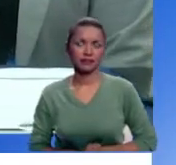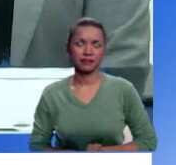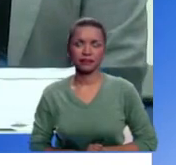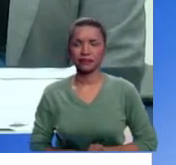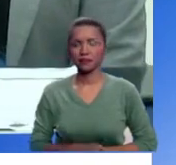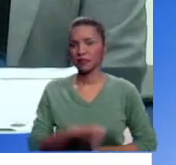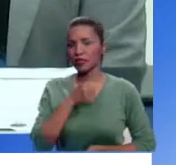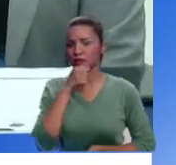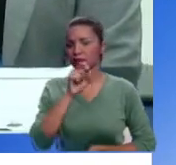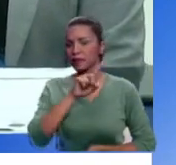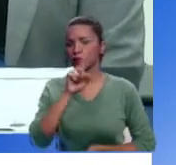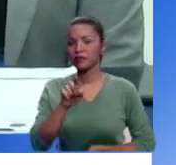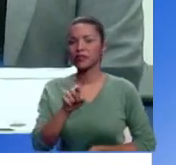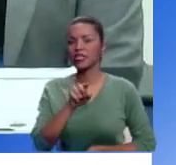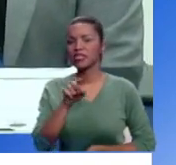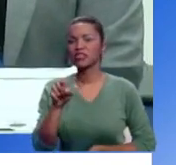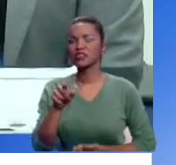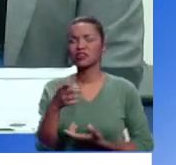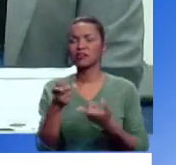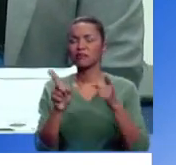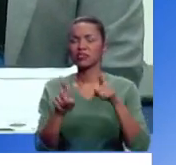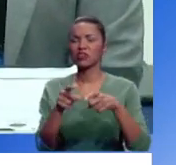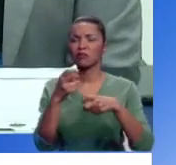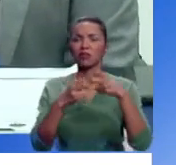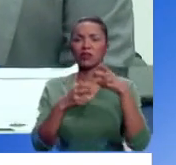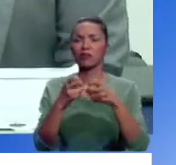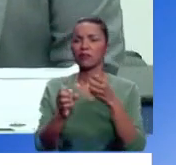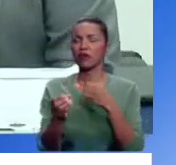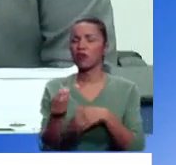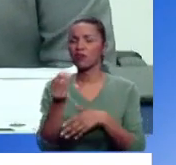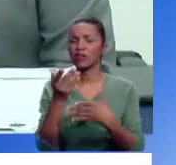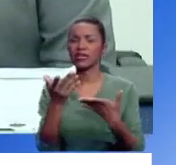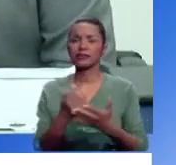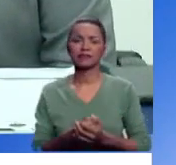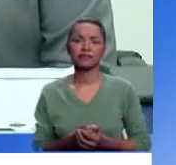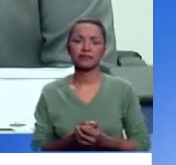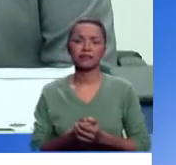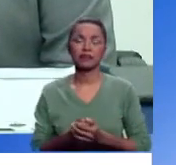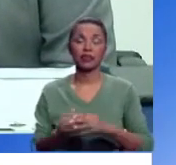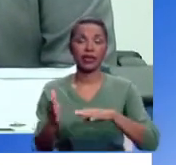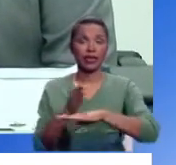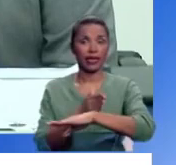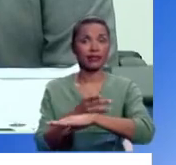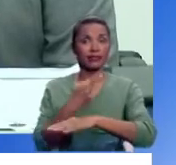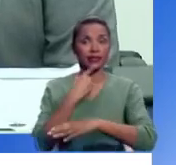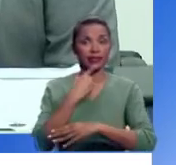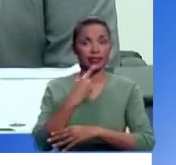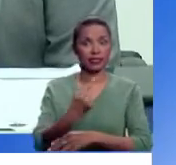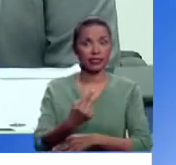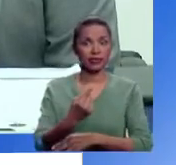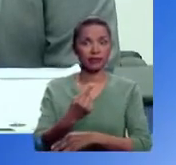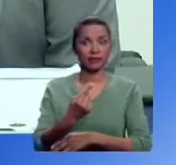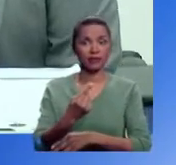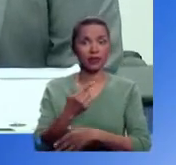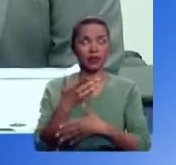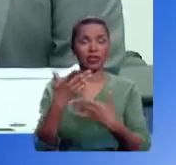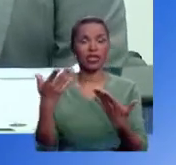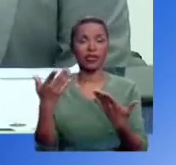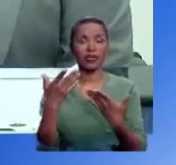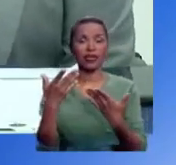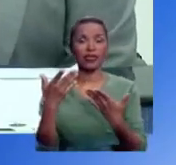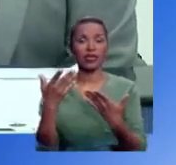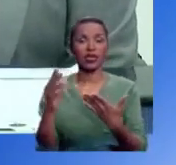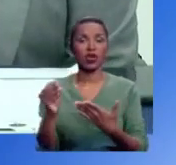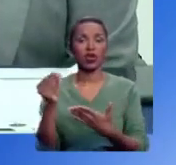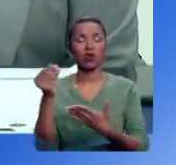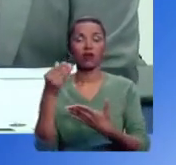vincula a ellos? ¿En qué delitos ellos estaban operando? Como ya enunciamos, es el delito contra la seguridad colectiva en